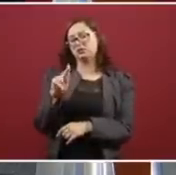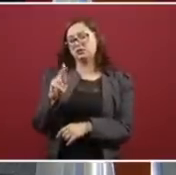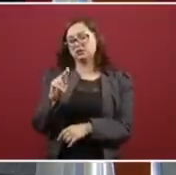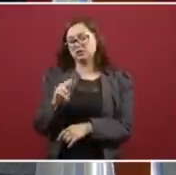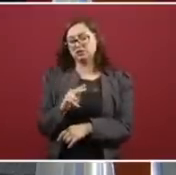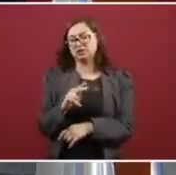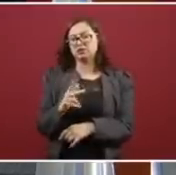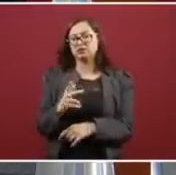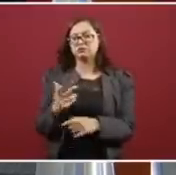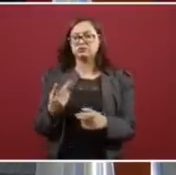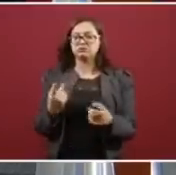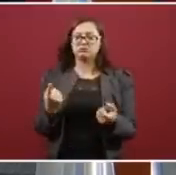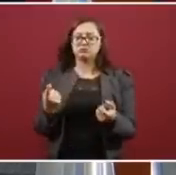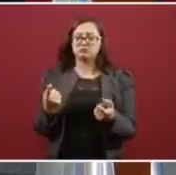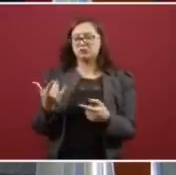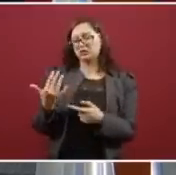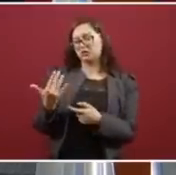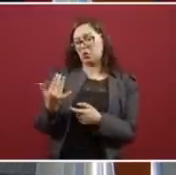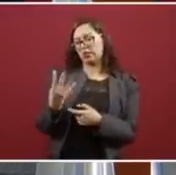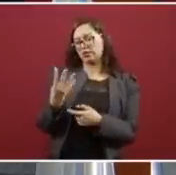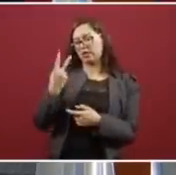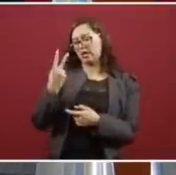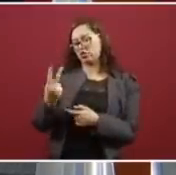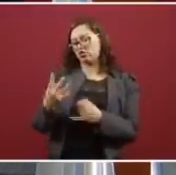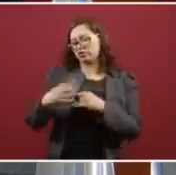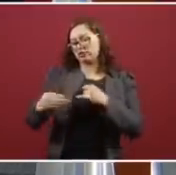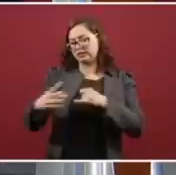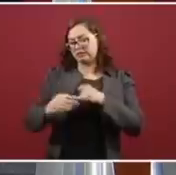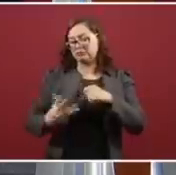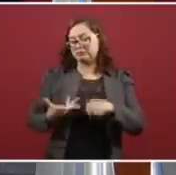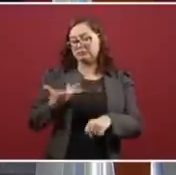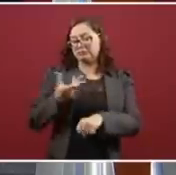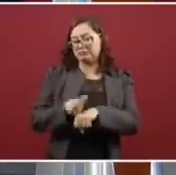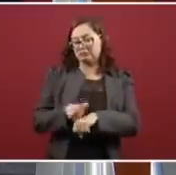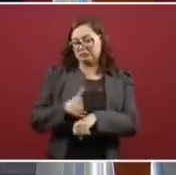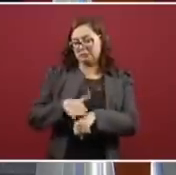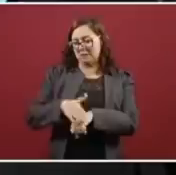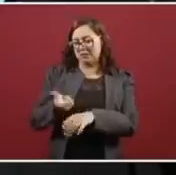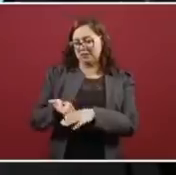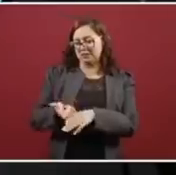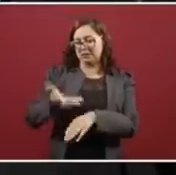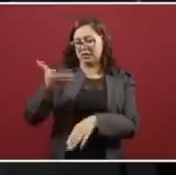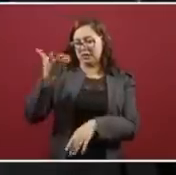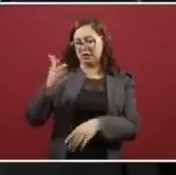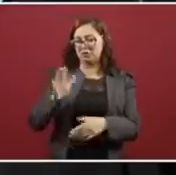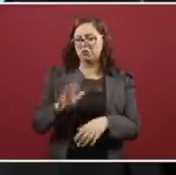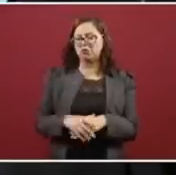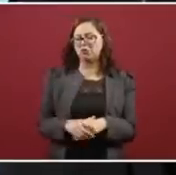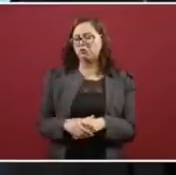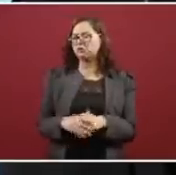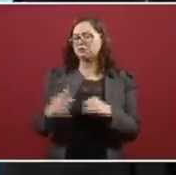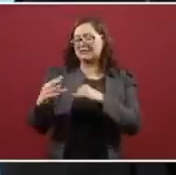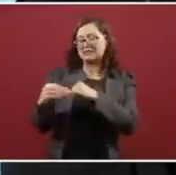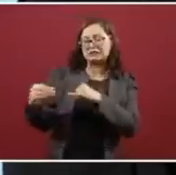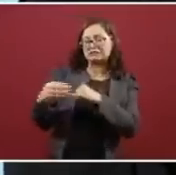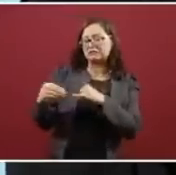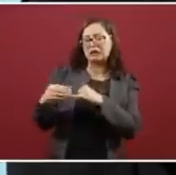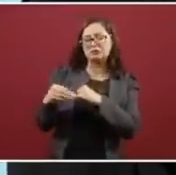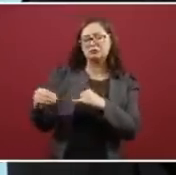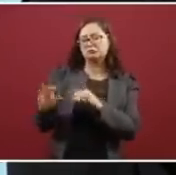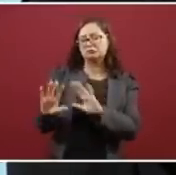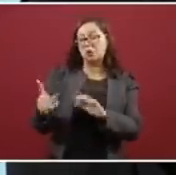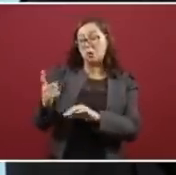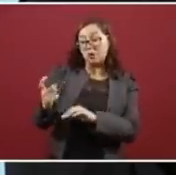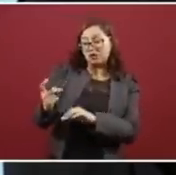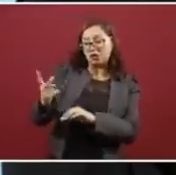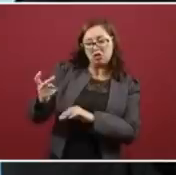preso al público diferencial de 52 centavos vemos los diferenciales van otra vez es en centavos no llegan a los